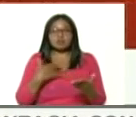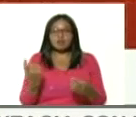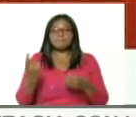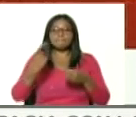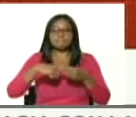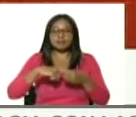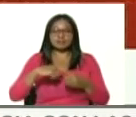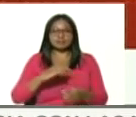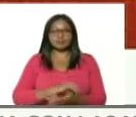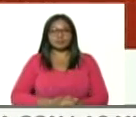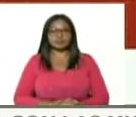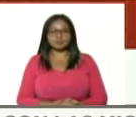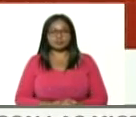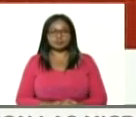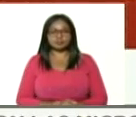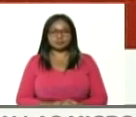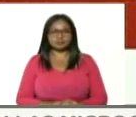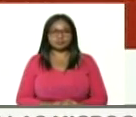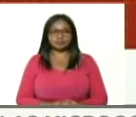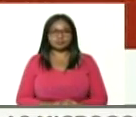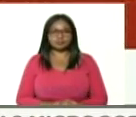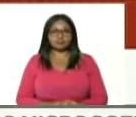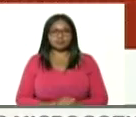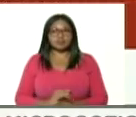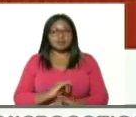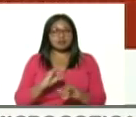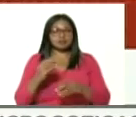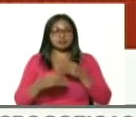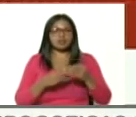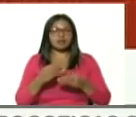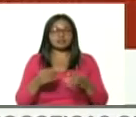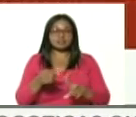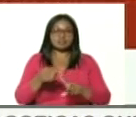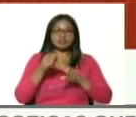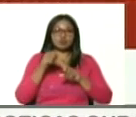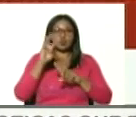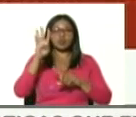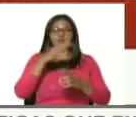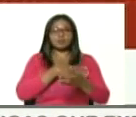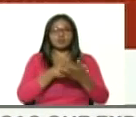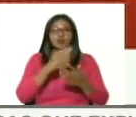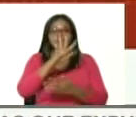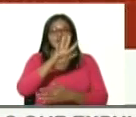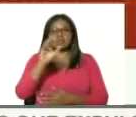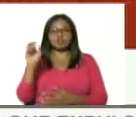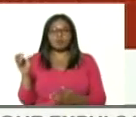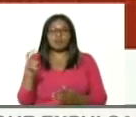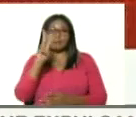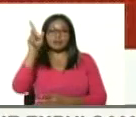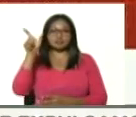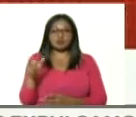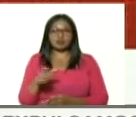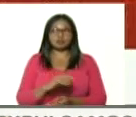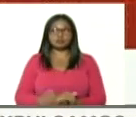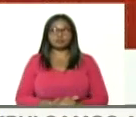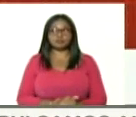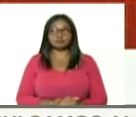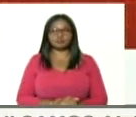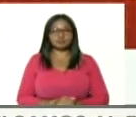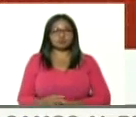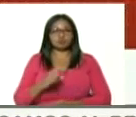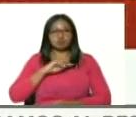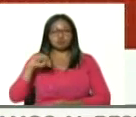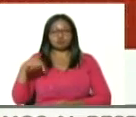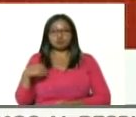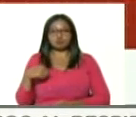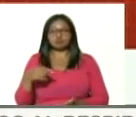participar? Ya han hecho su selección 4.500.000 venezolanos y venezolanas. Y nosotros